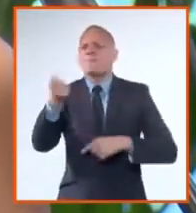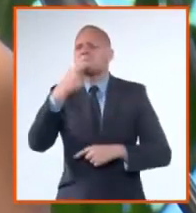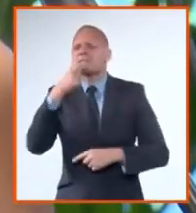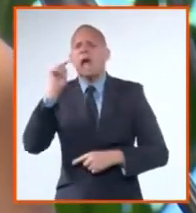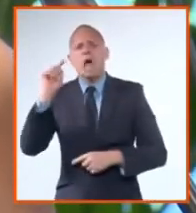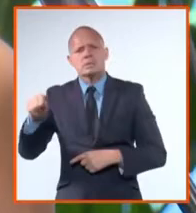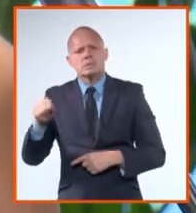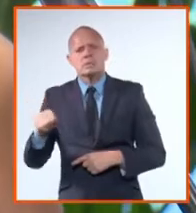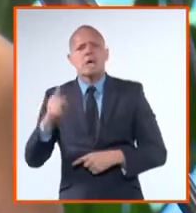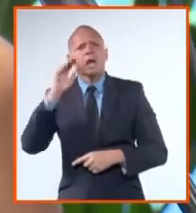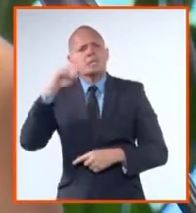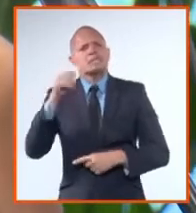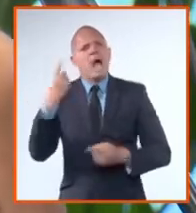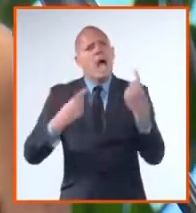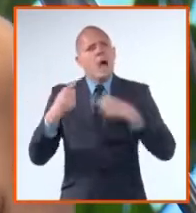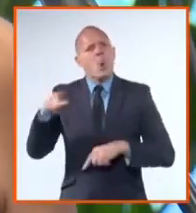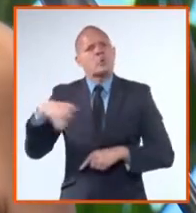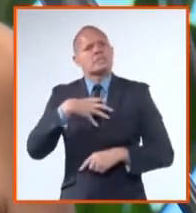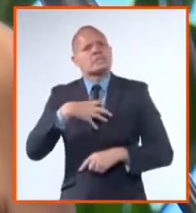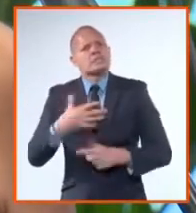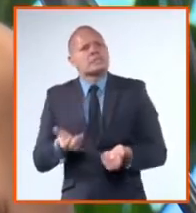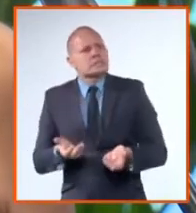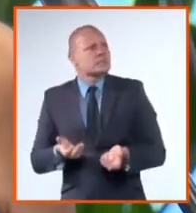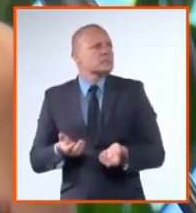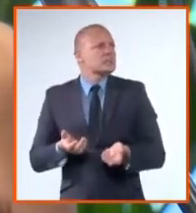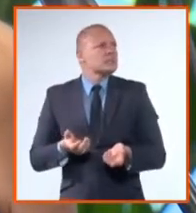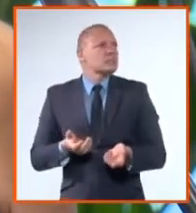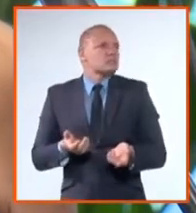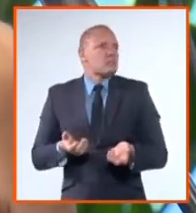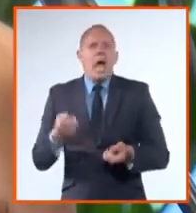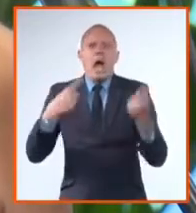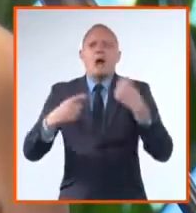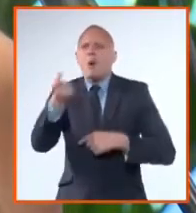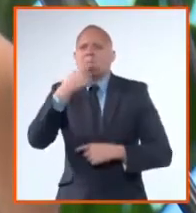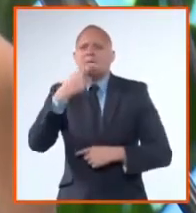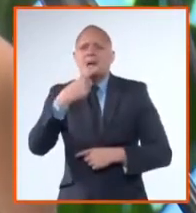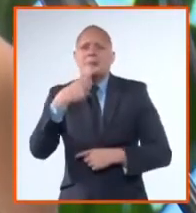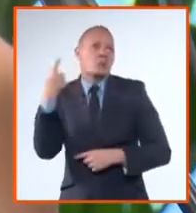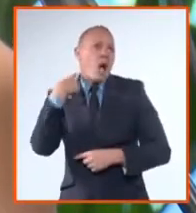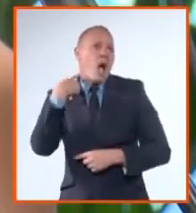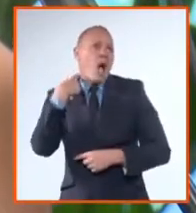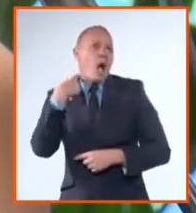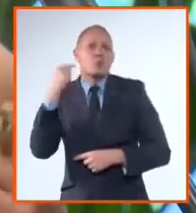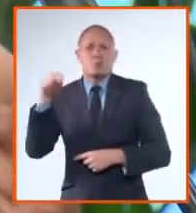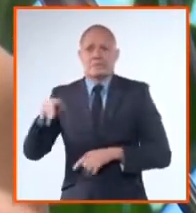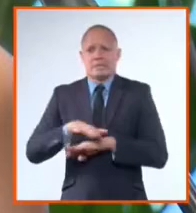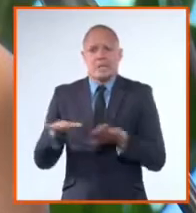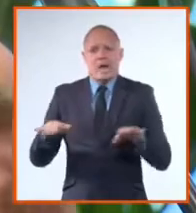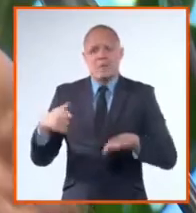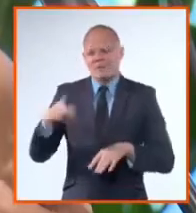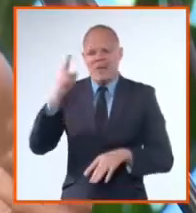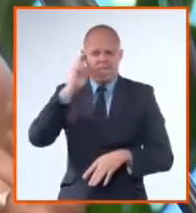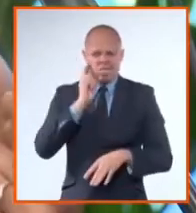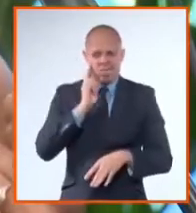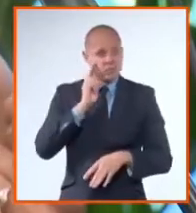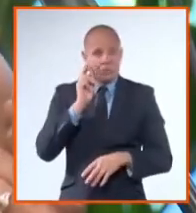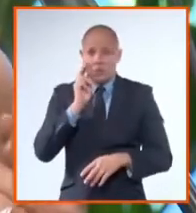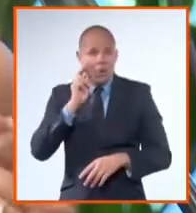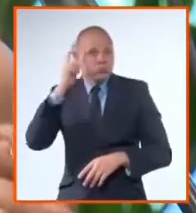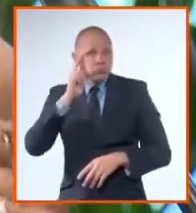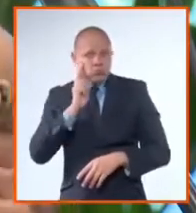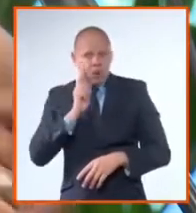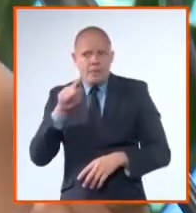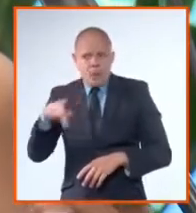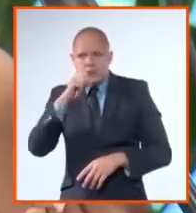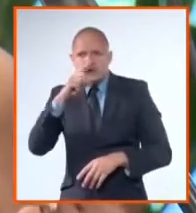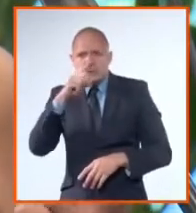demostrando en el caso del paciente severo con COVID. Y en tercer lugar, yo creo que hay una asignatura pendiente, que es la informatización de